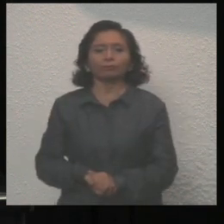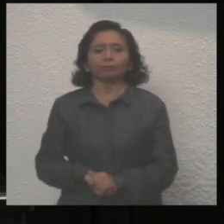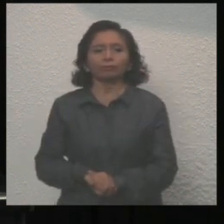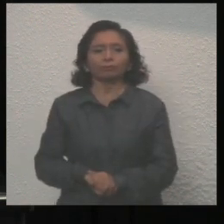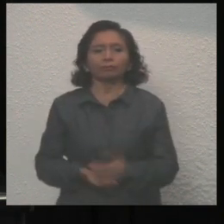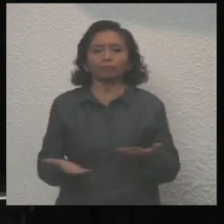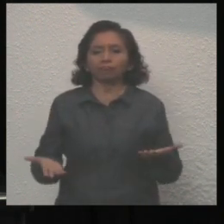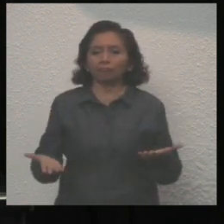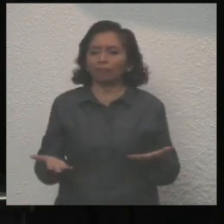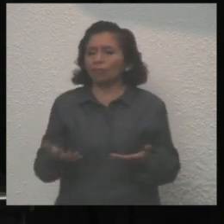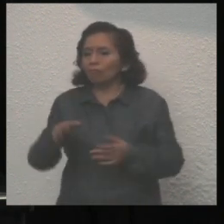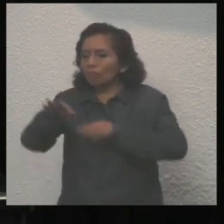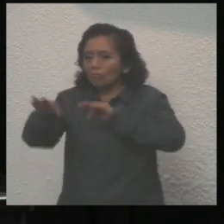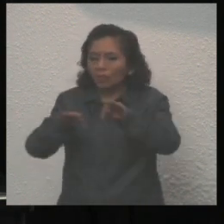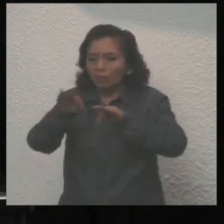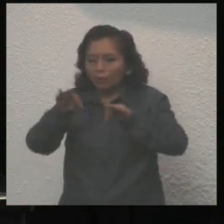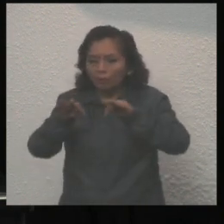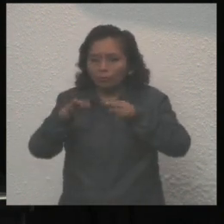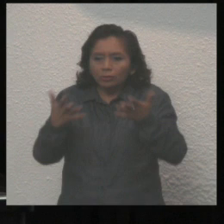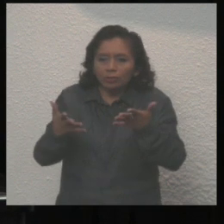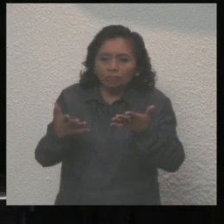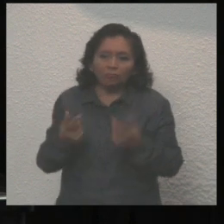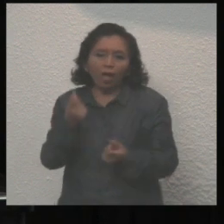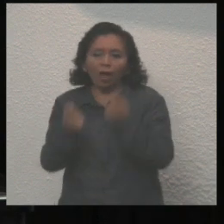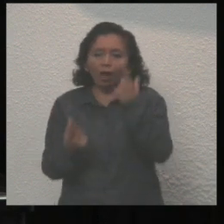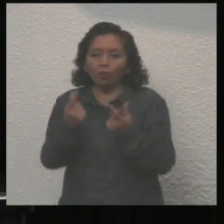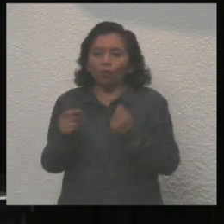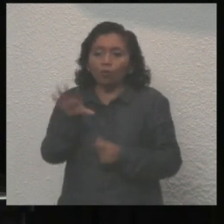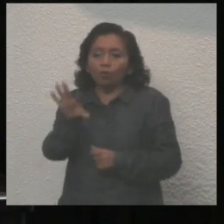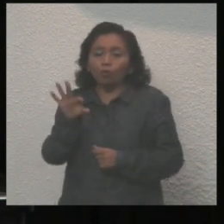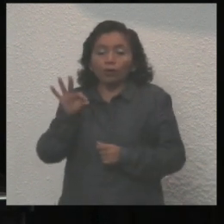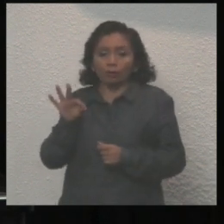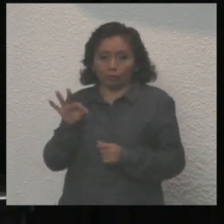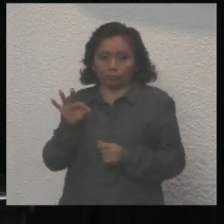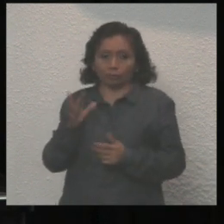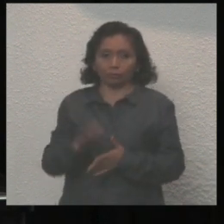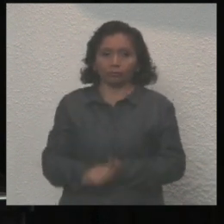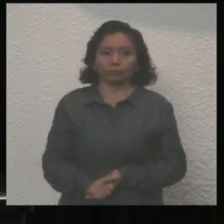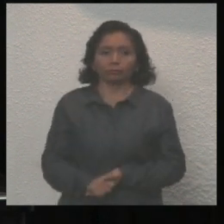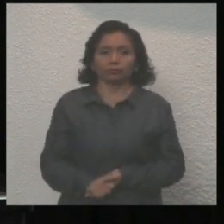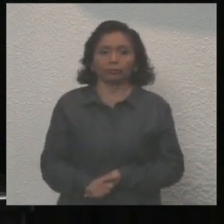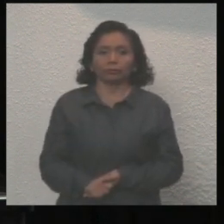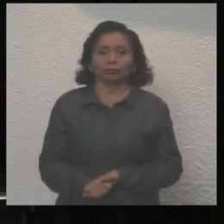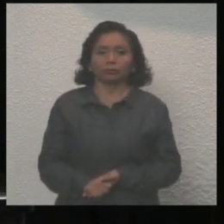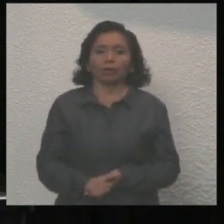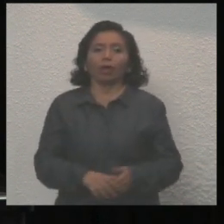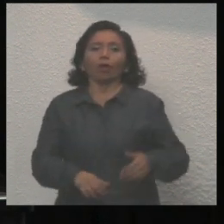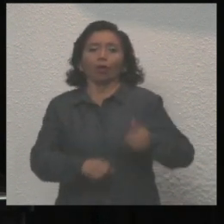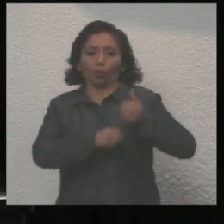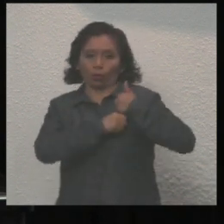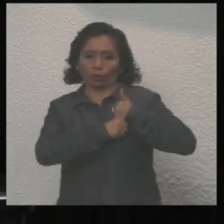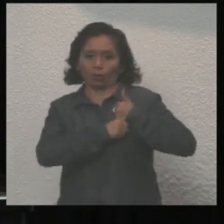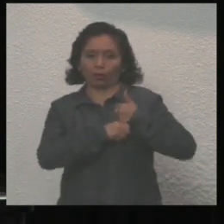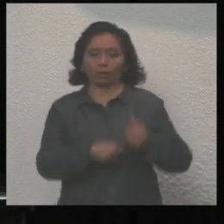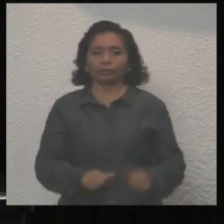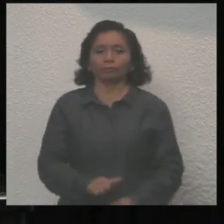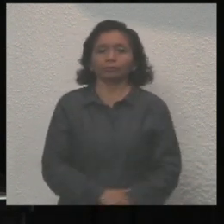en funciones y algunos electos, general José Isabel